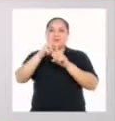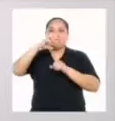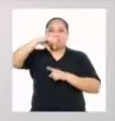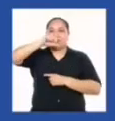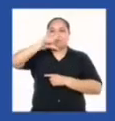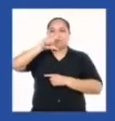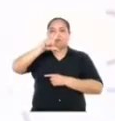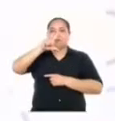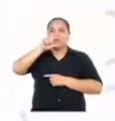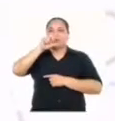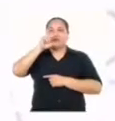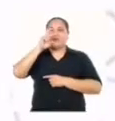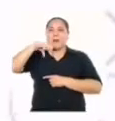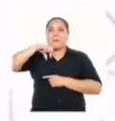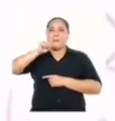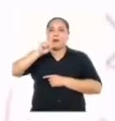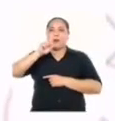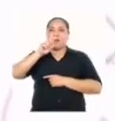paralelogramo también.